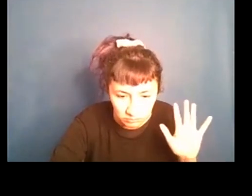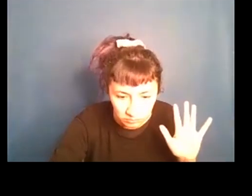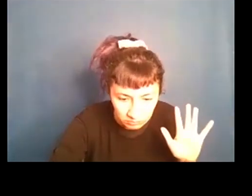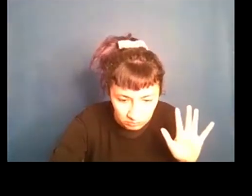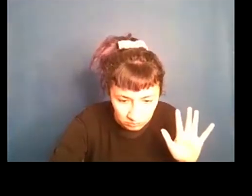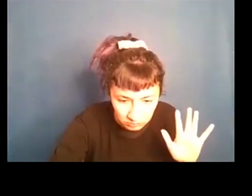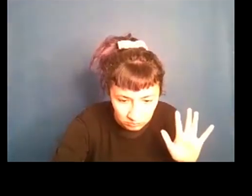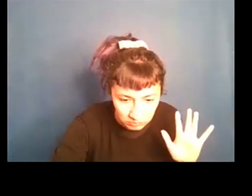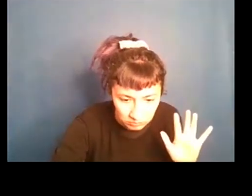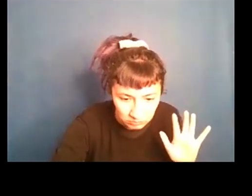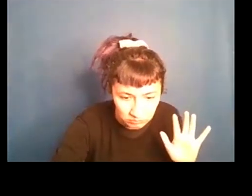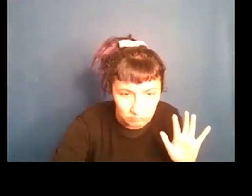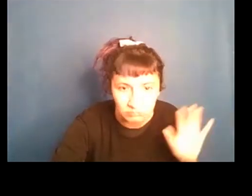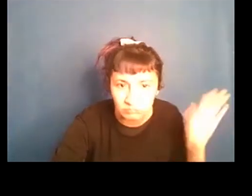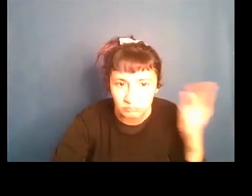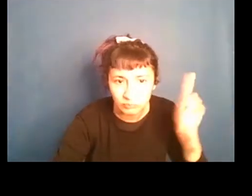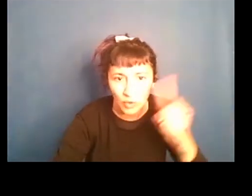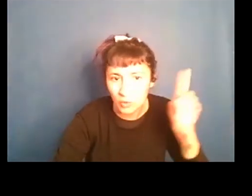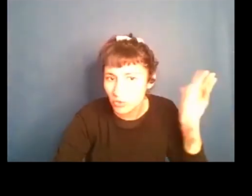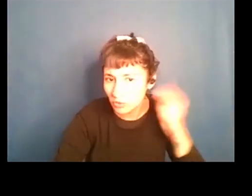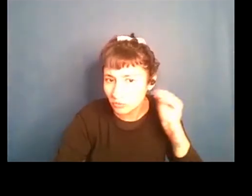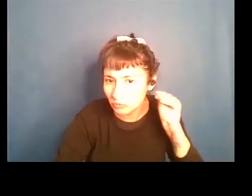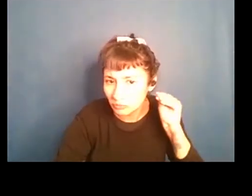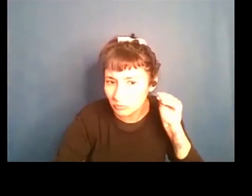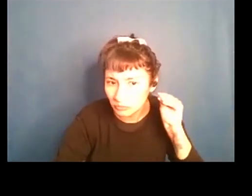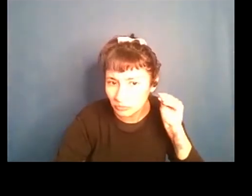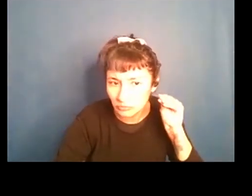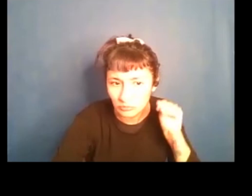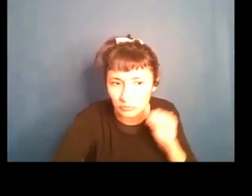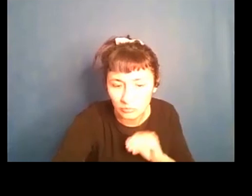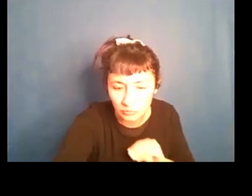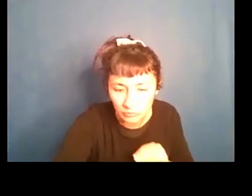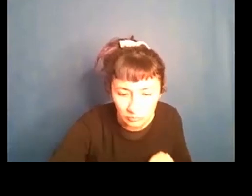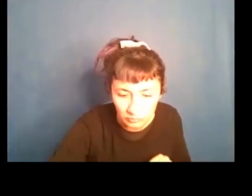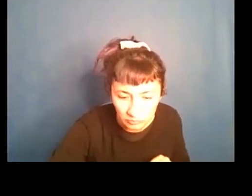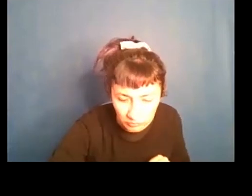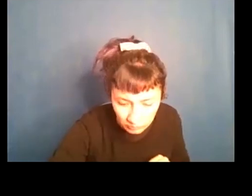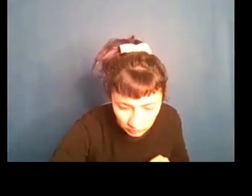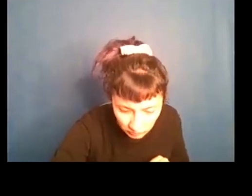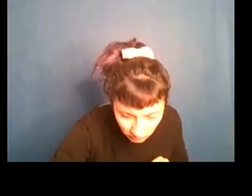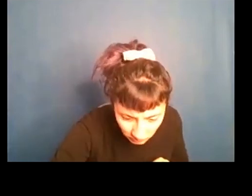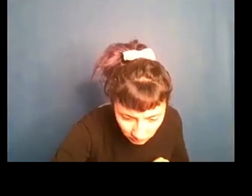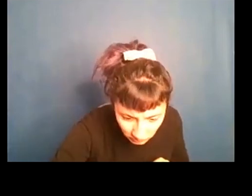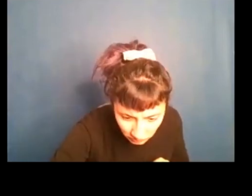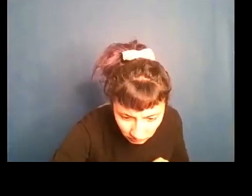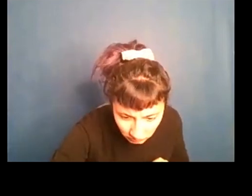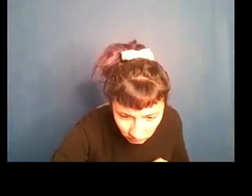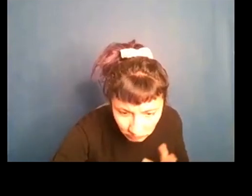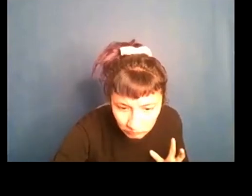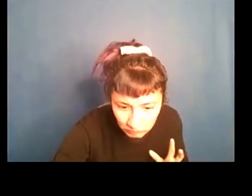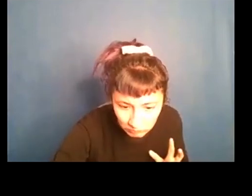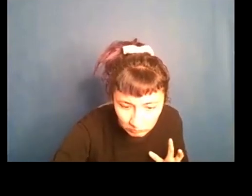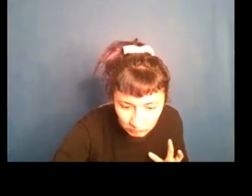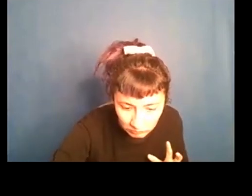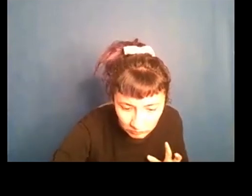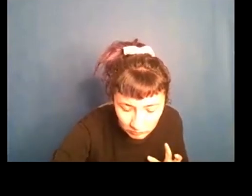subtítulos. Sí. Yo quiero repreguntar para